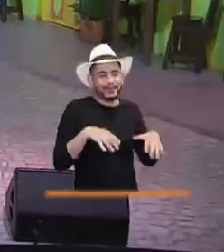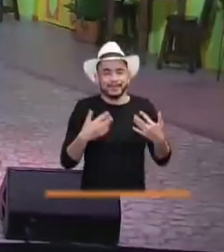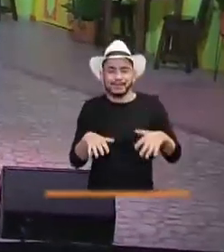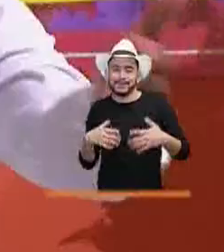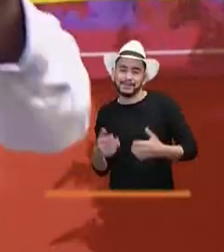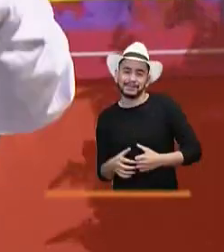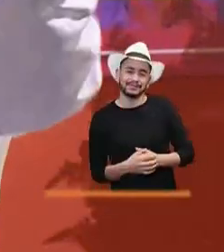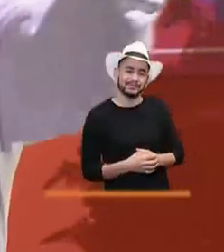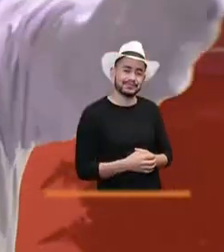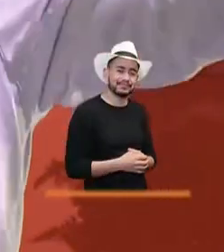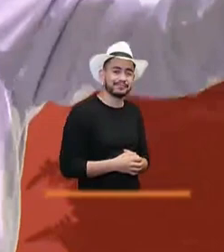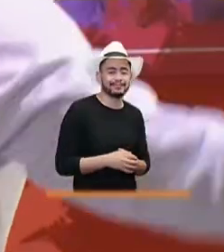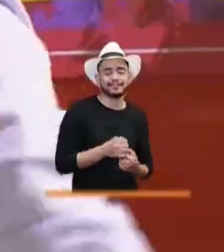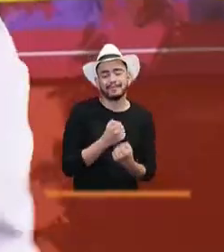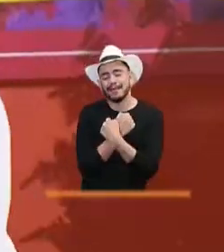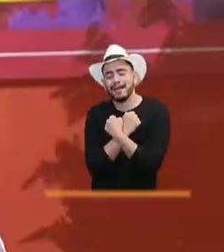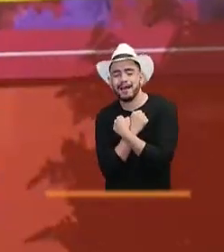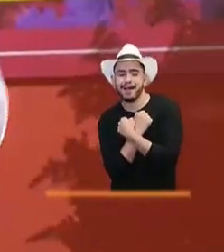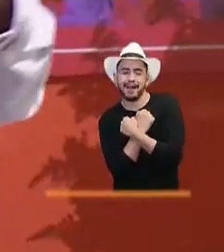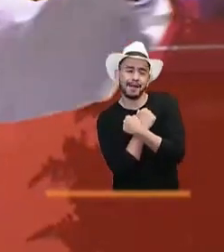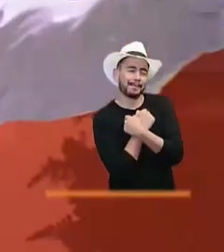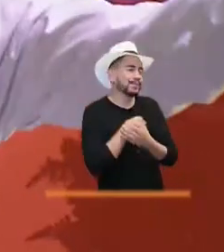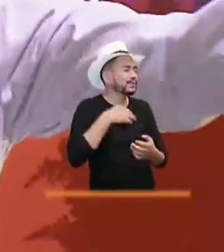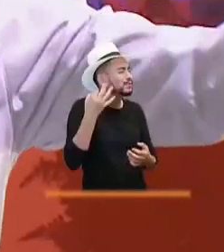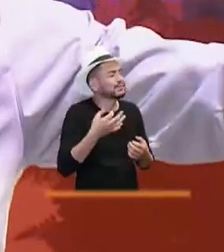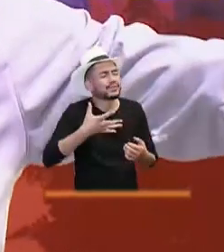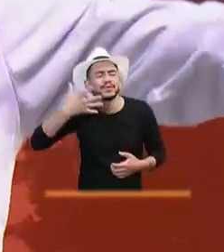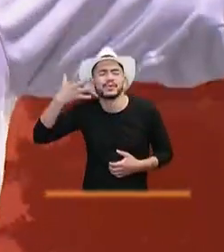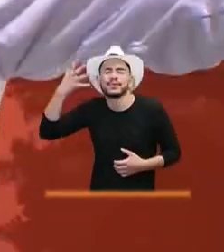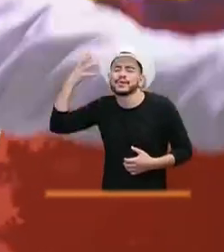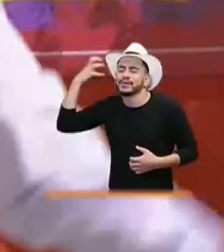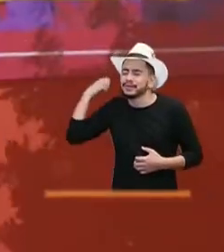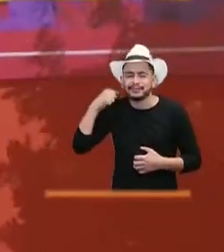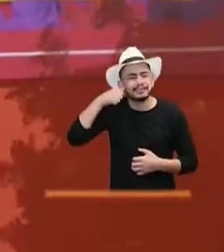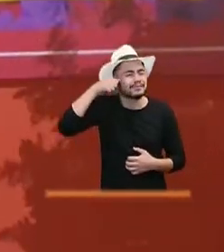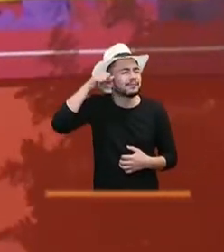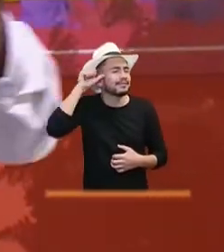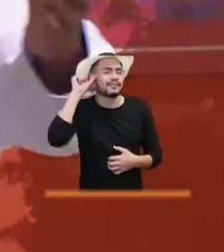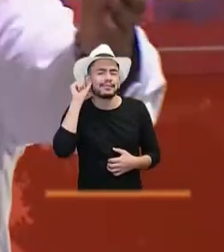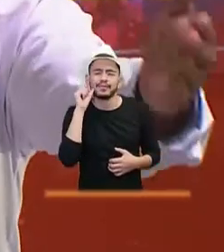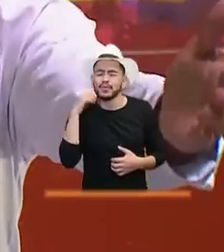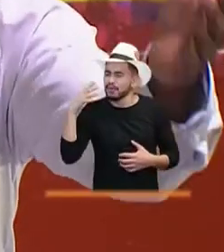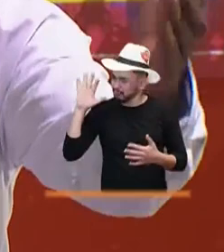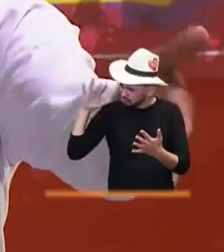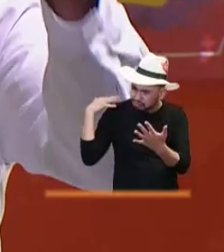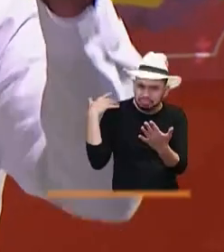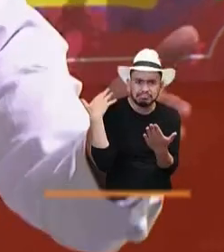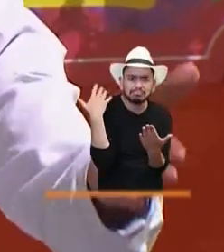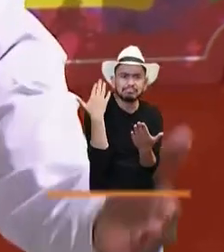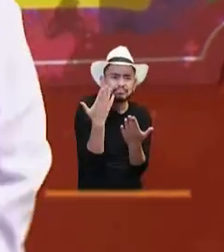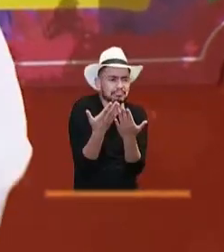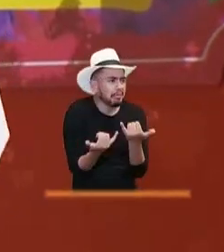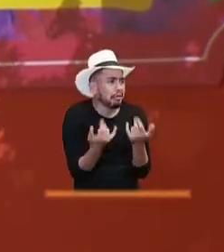Amor el de Adán y Eva no se repitió jamás, porque él nunca le